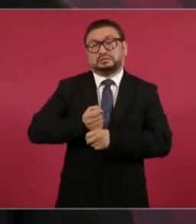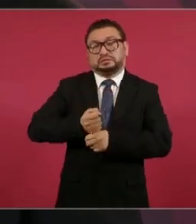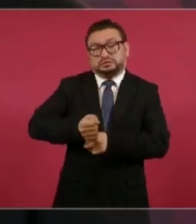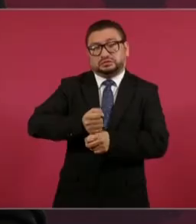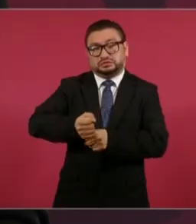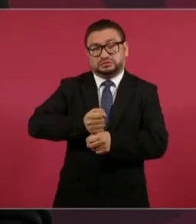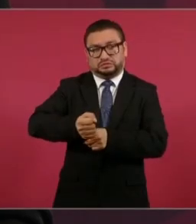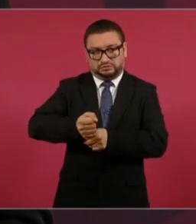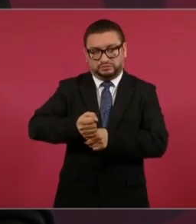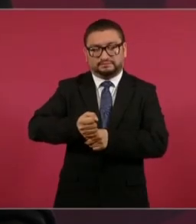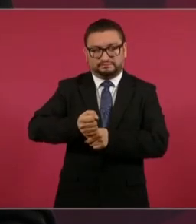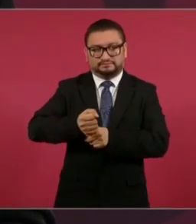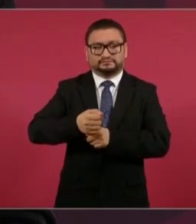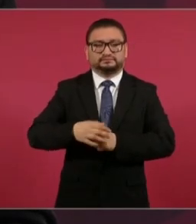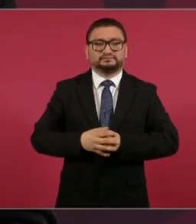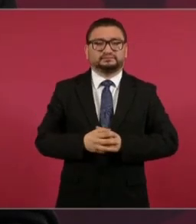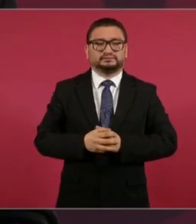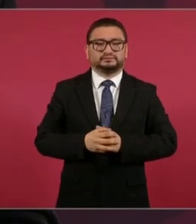torturados